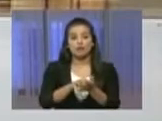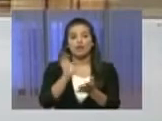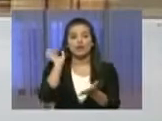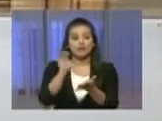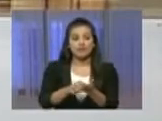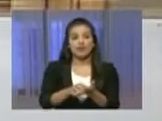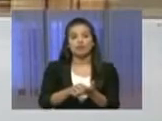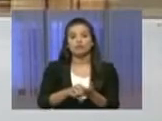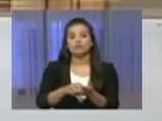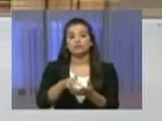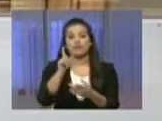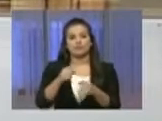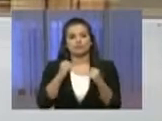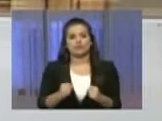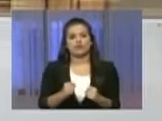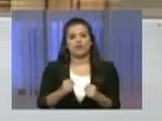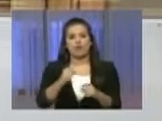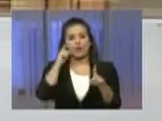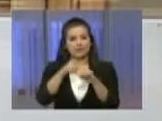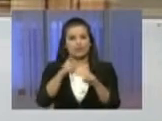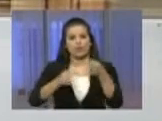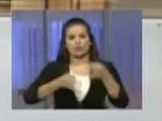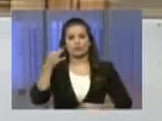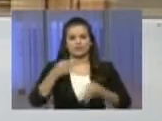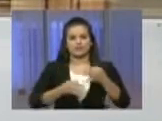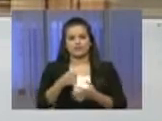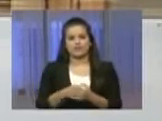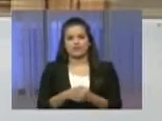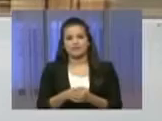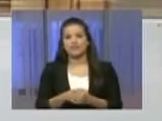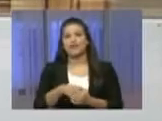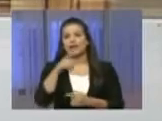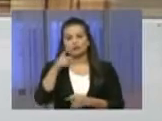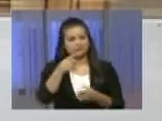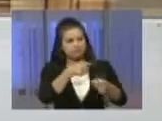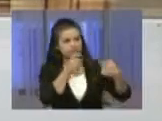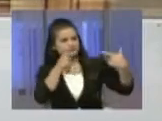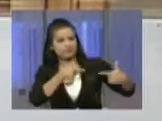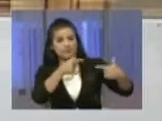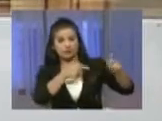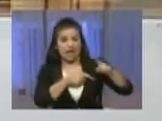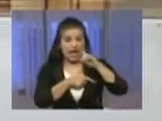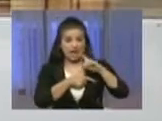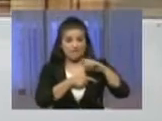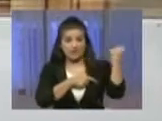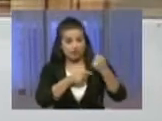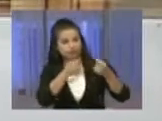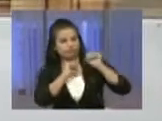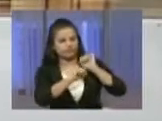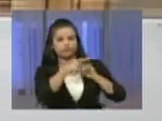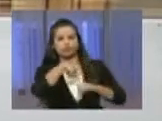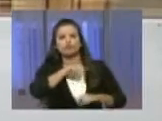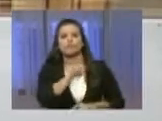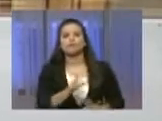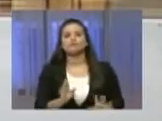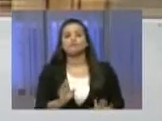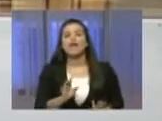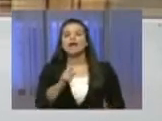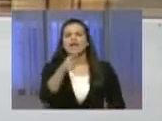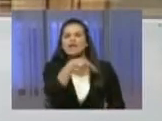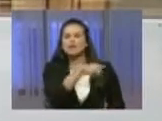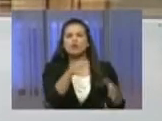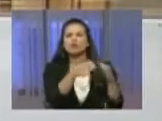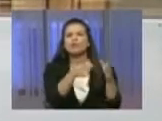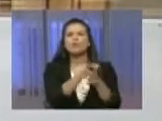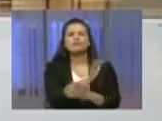solidificado para hacer justicia frente asesinos eh Cuál es el plan de de estos grupos de